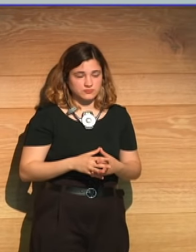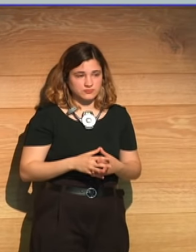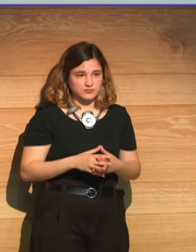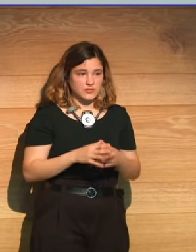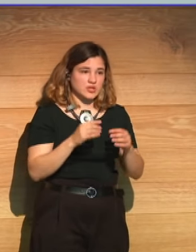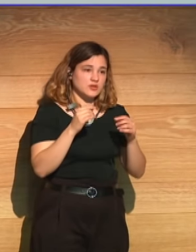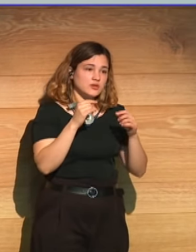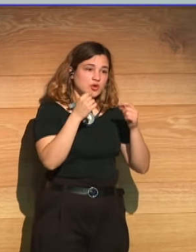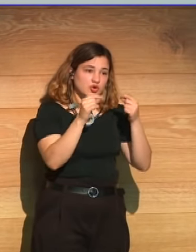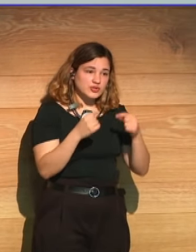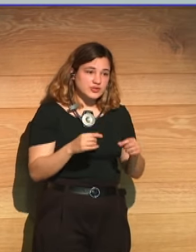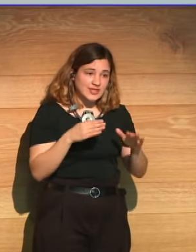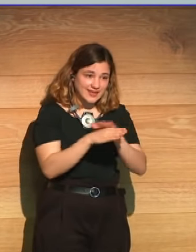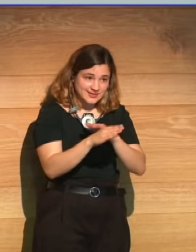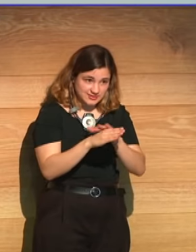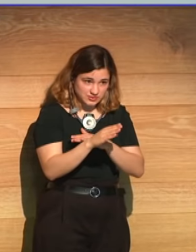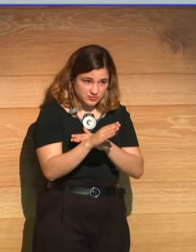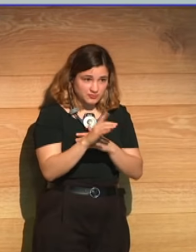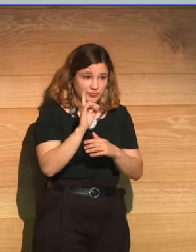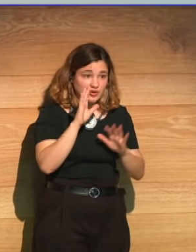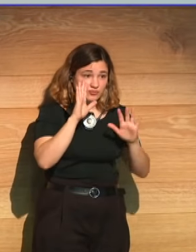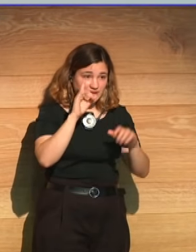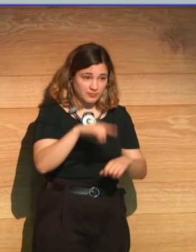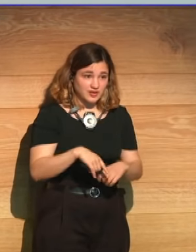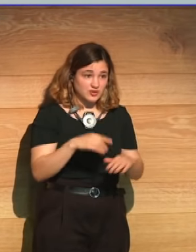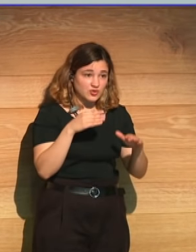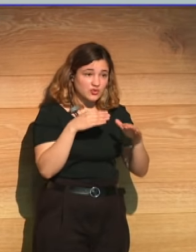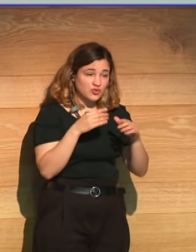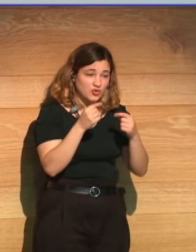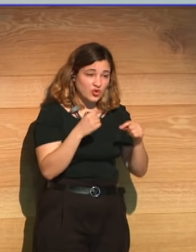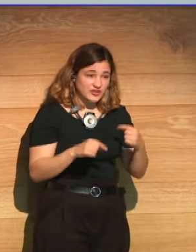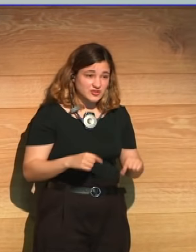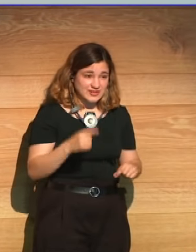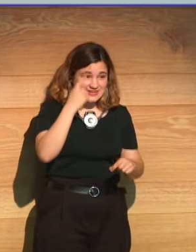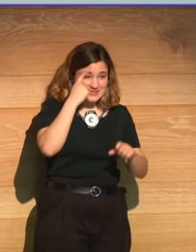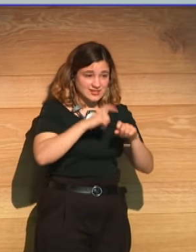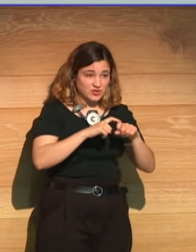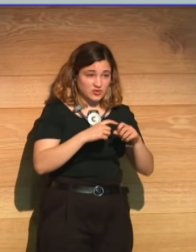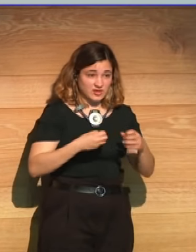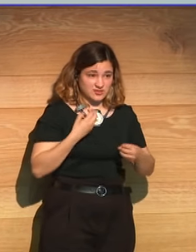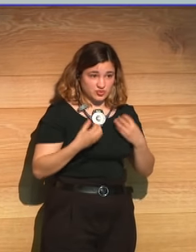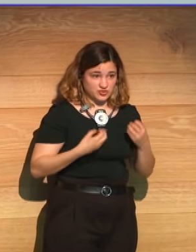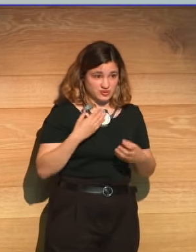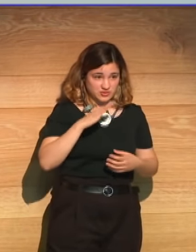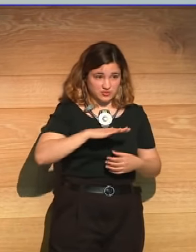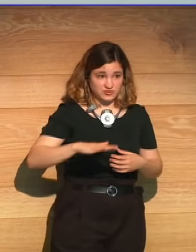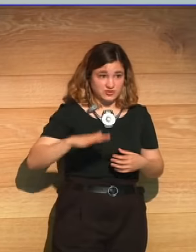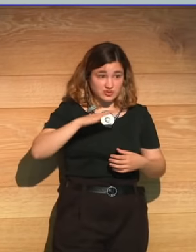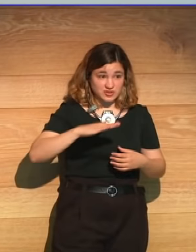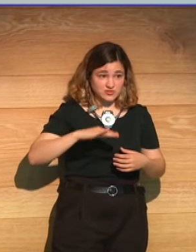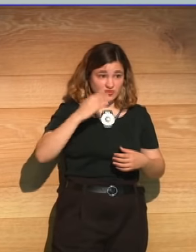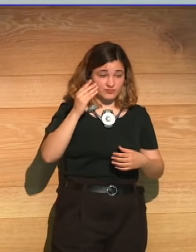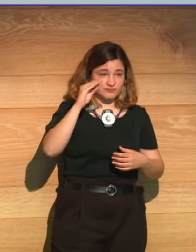Condiciones de acceso, por un lado, pero también condiciones psicológicas, emocionales de los niños. Estamos hablando de niños que han sufrido muchos